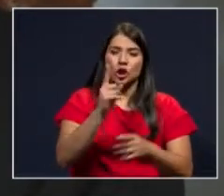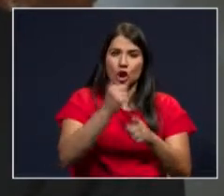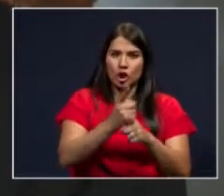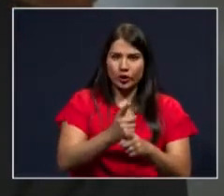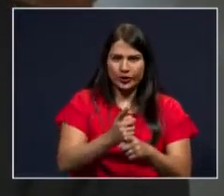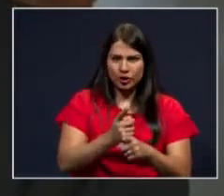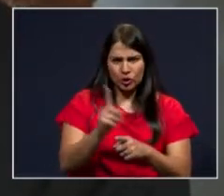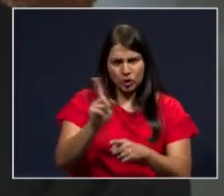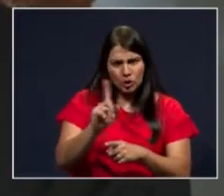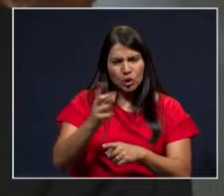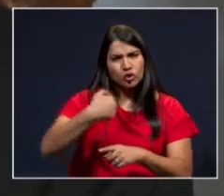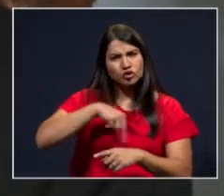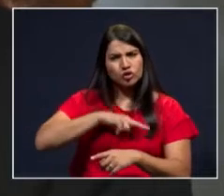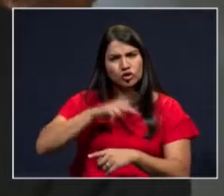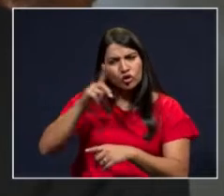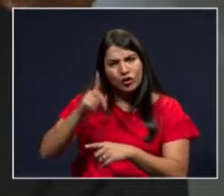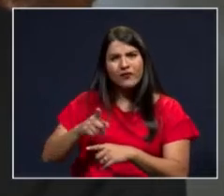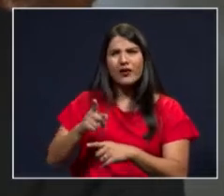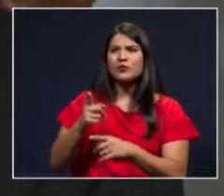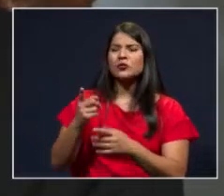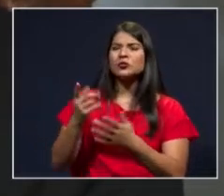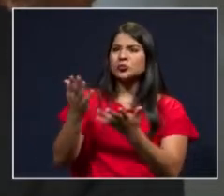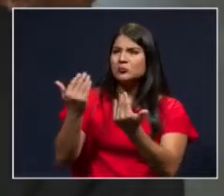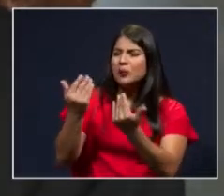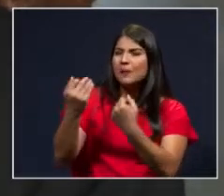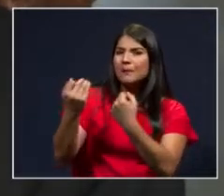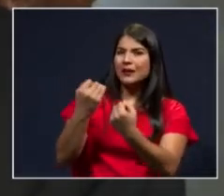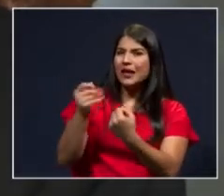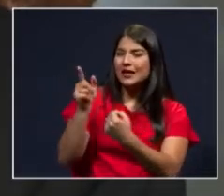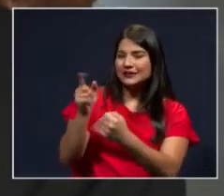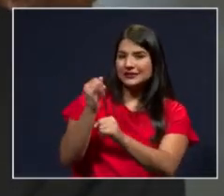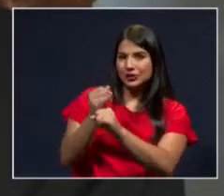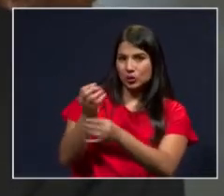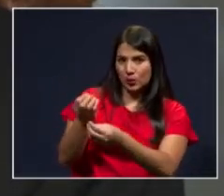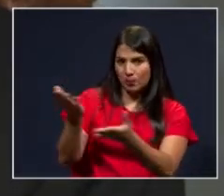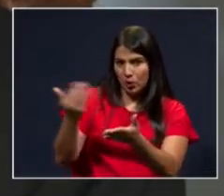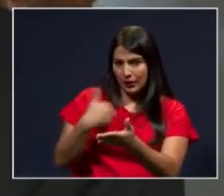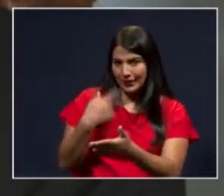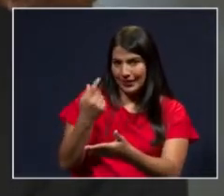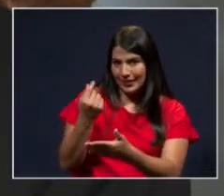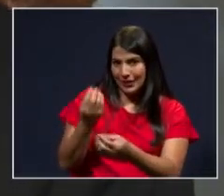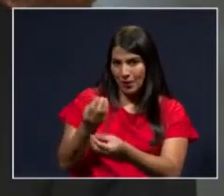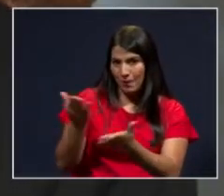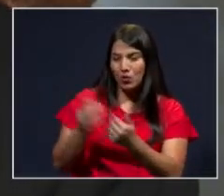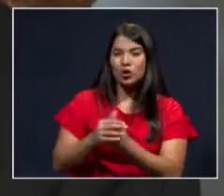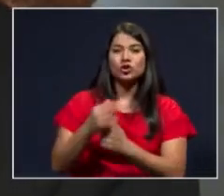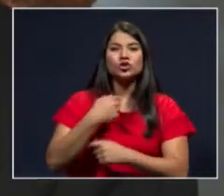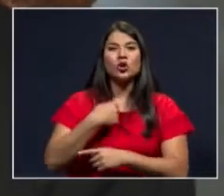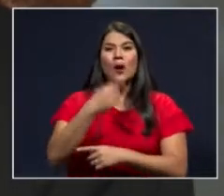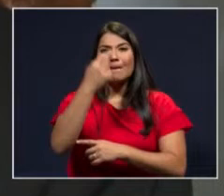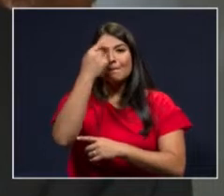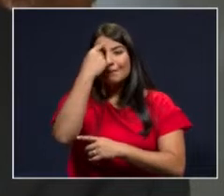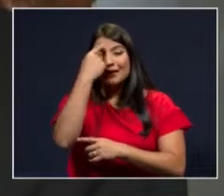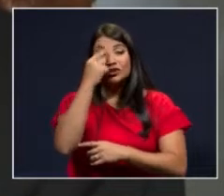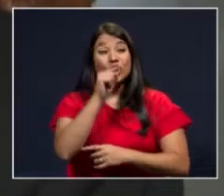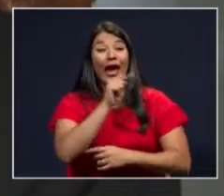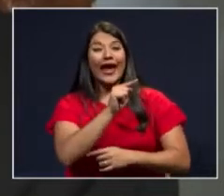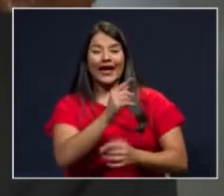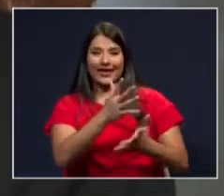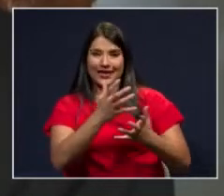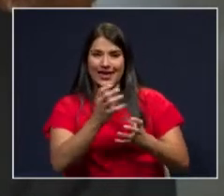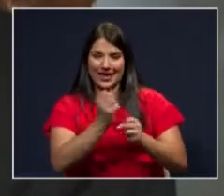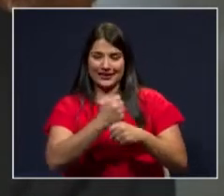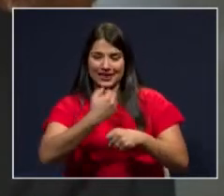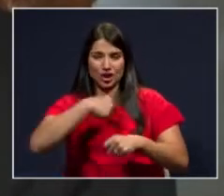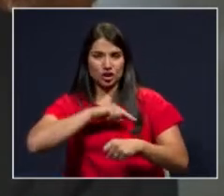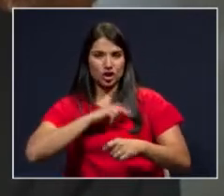recursos públicos y que tiene un presupuesto por el cual tiene que dar cuentas. Me parece que el amedrentamiento viene de parte de él y de las personas que